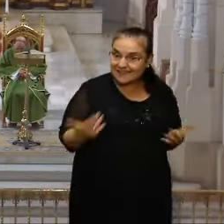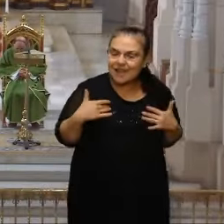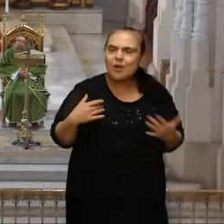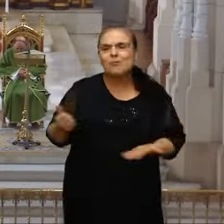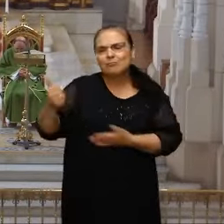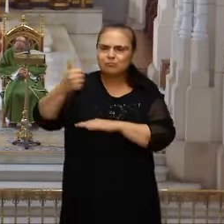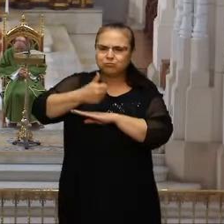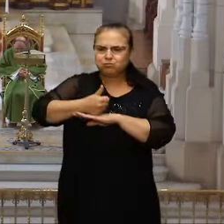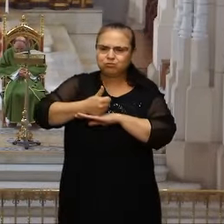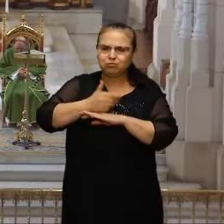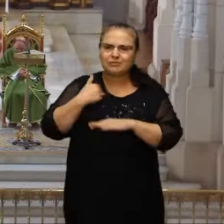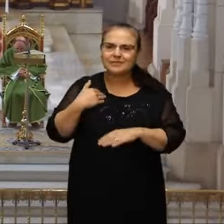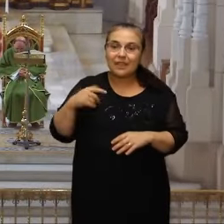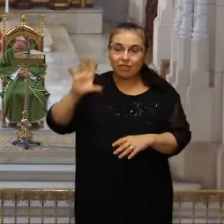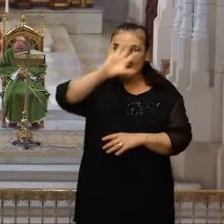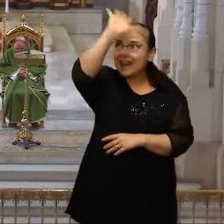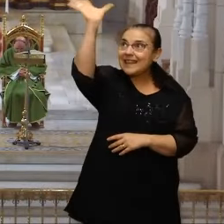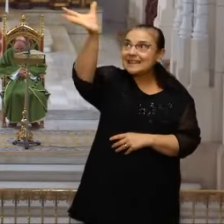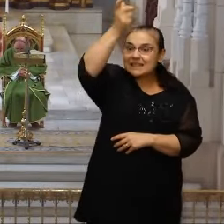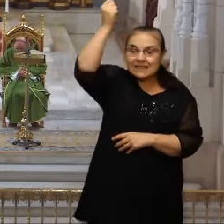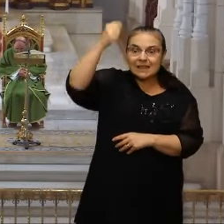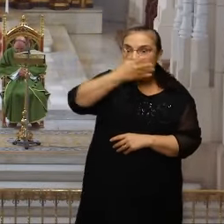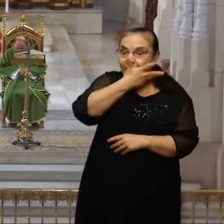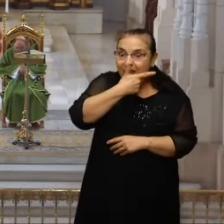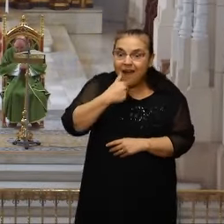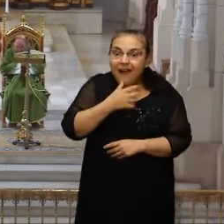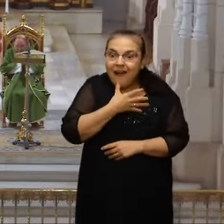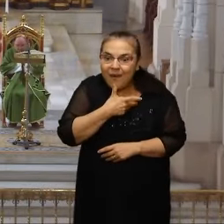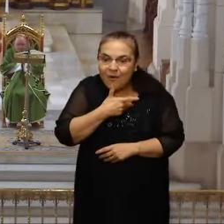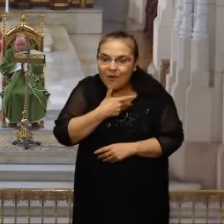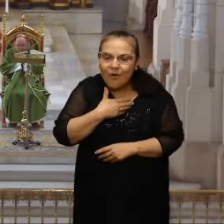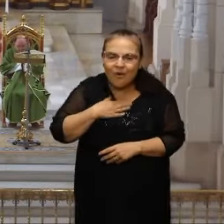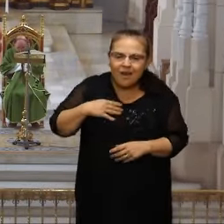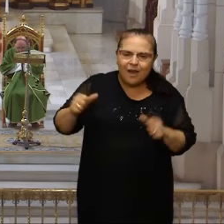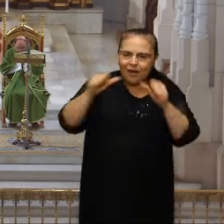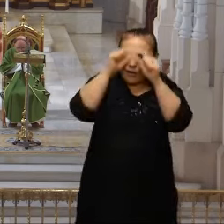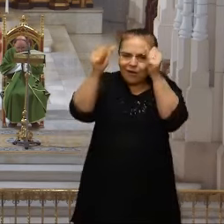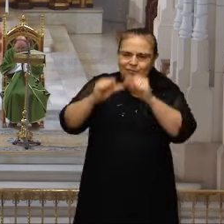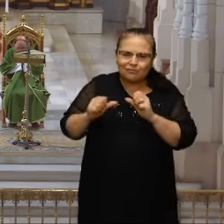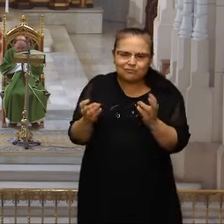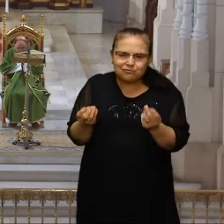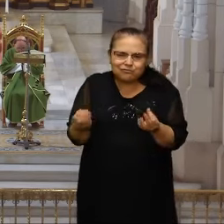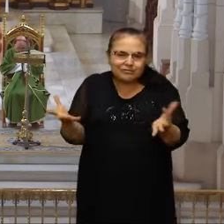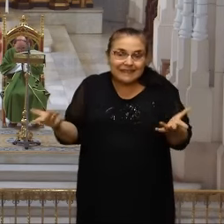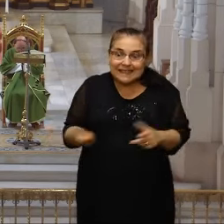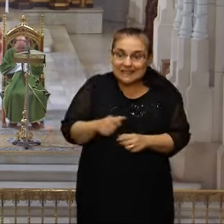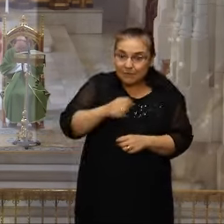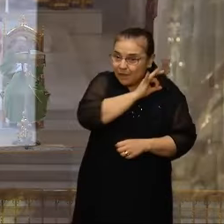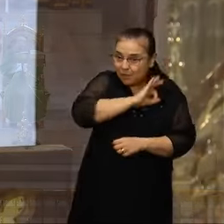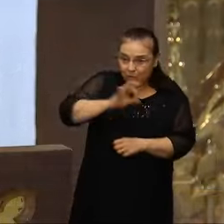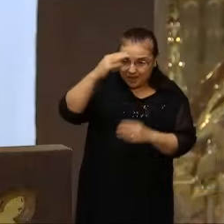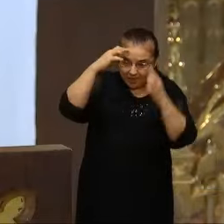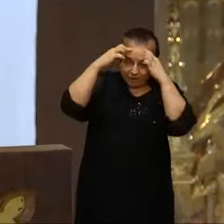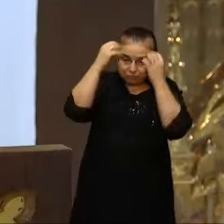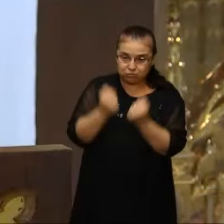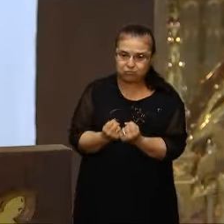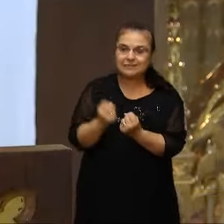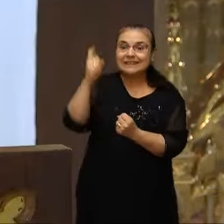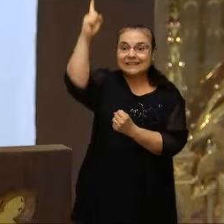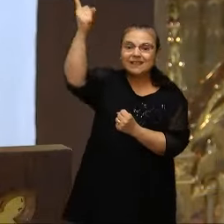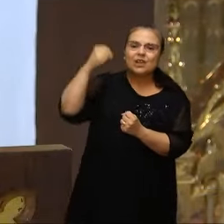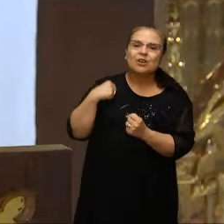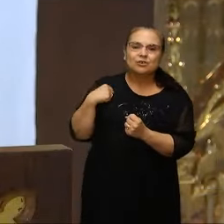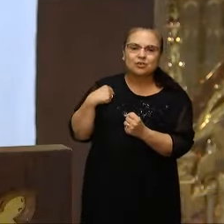principados y potestades celestes conocen ahora la multiforme sabiduría de Dios, según el